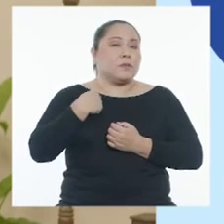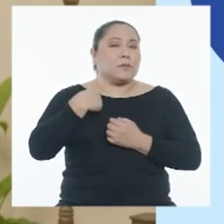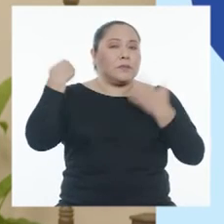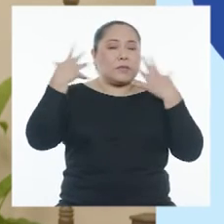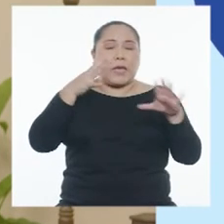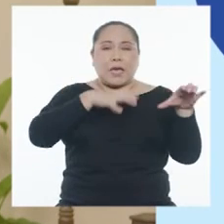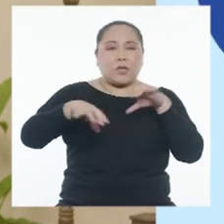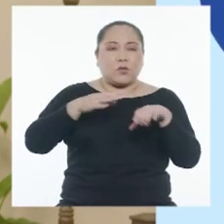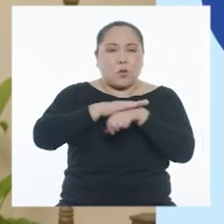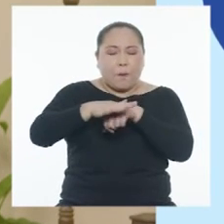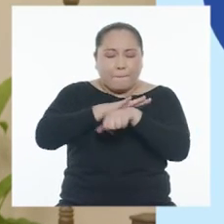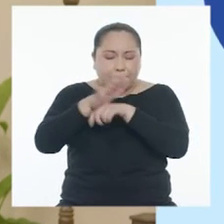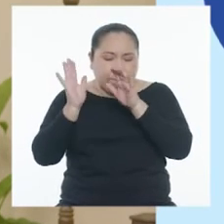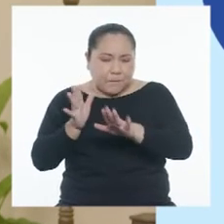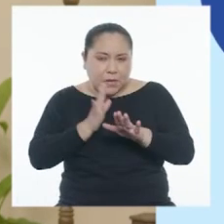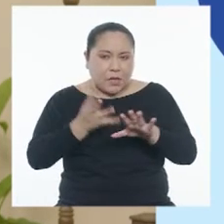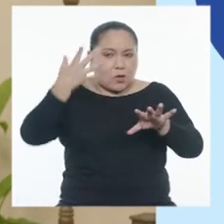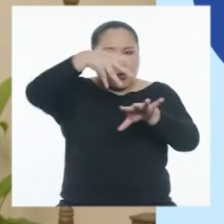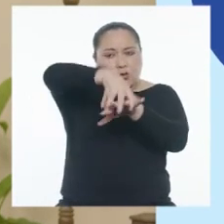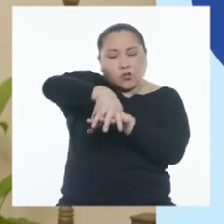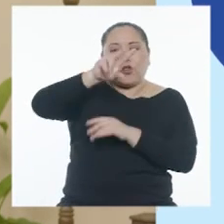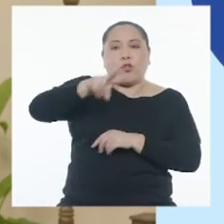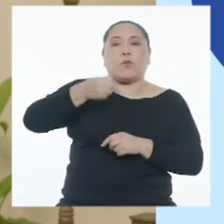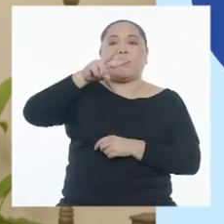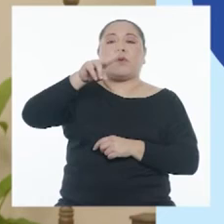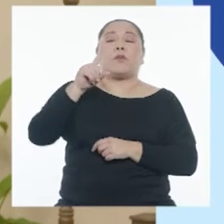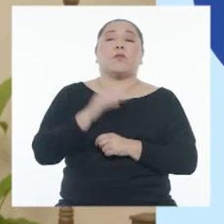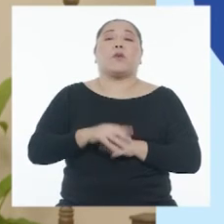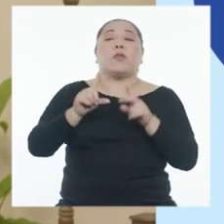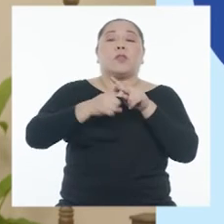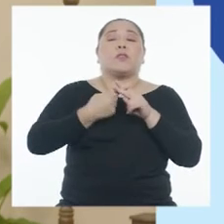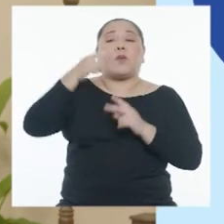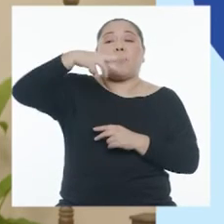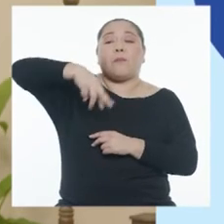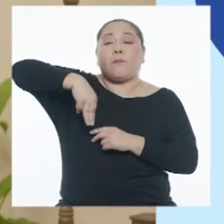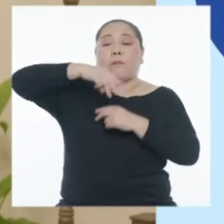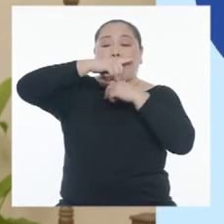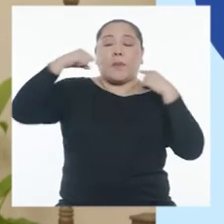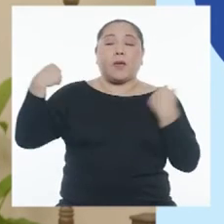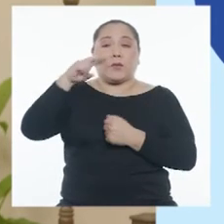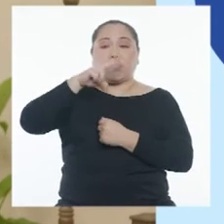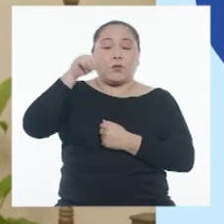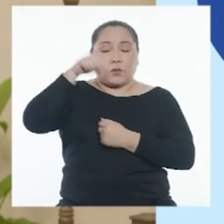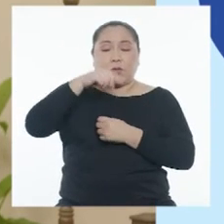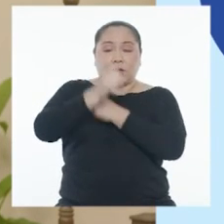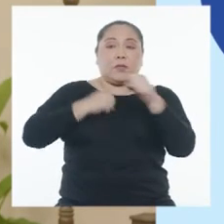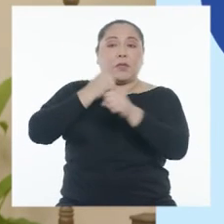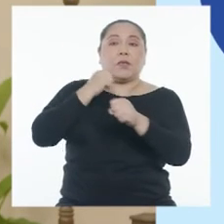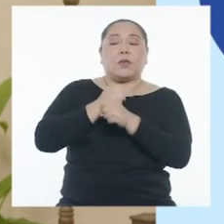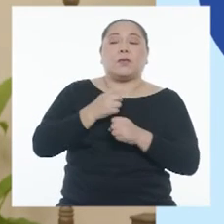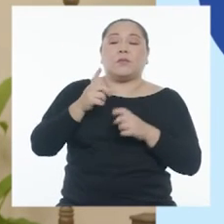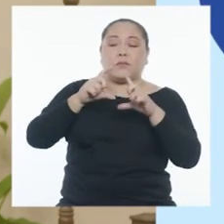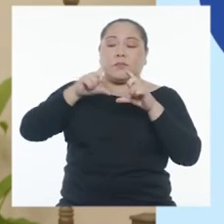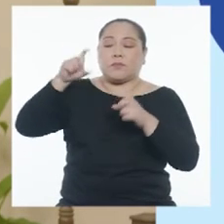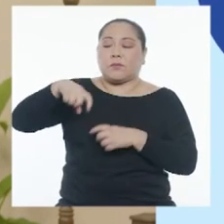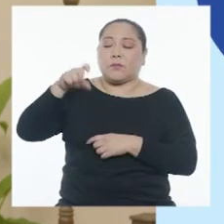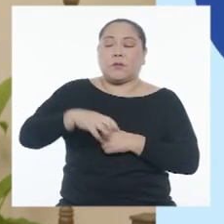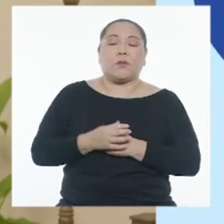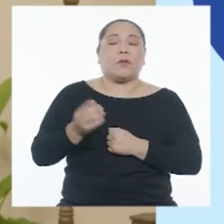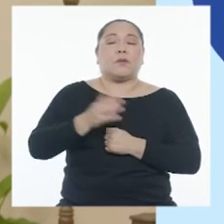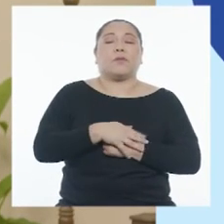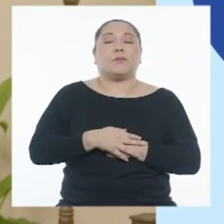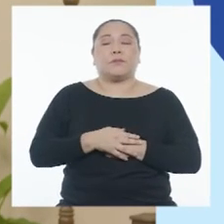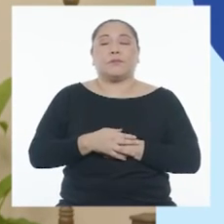se ha realizado todo un plan de inclusión 2021 que inició en marzo de este año en la entrega de tarjetas de débito para el uso de